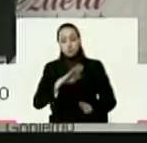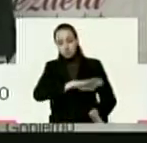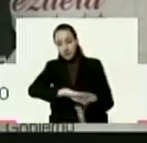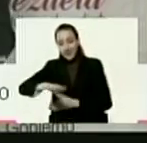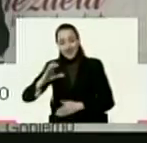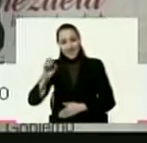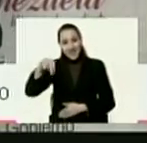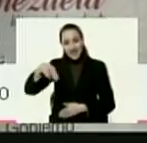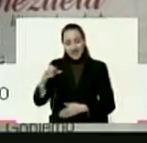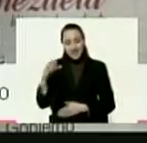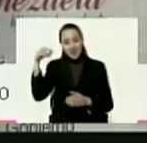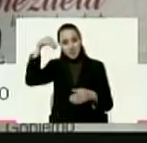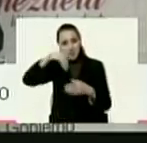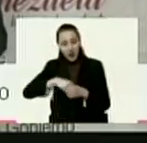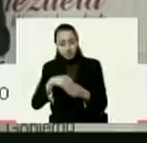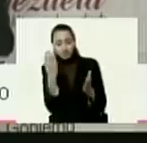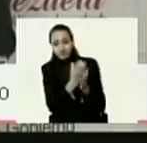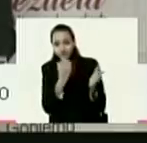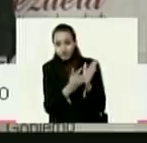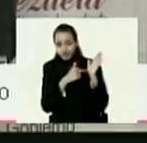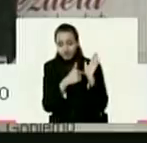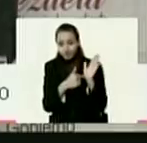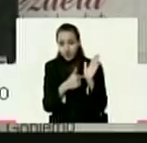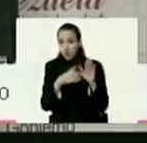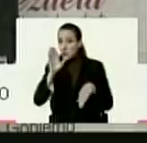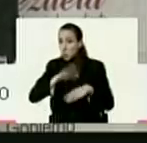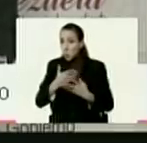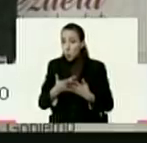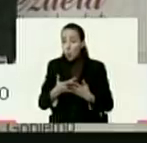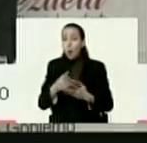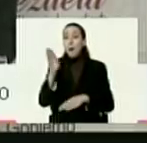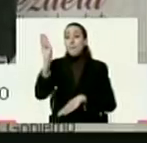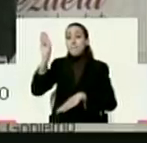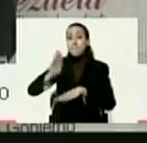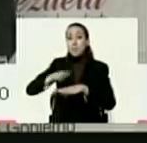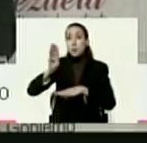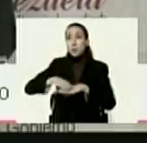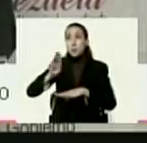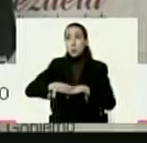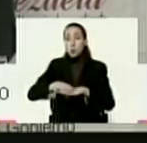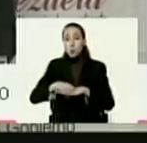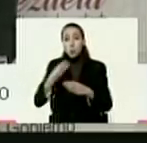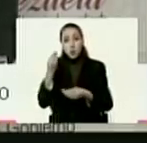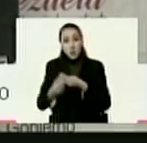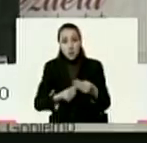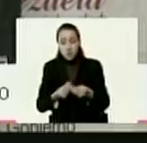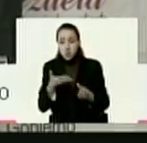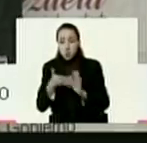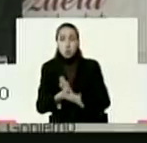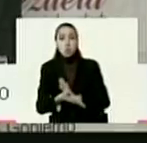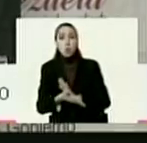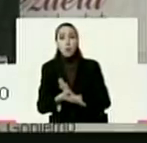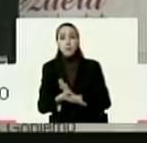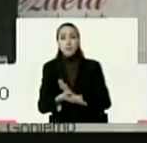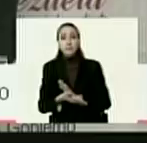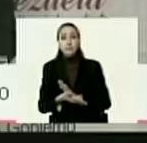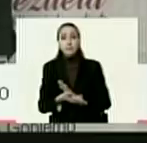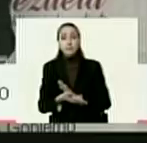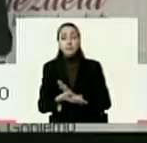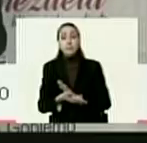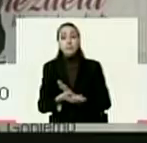establecida en la Constitución de nuestra República que la convocatoria todo fue establecido según lo que en la misma